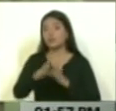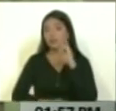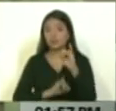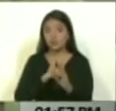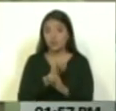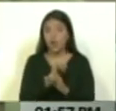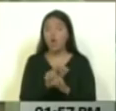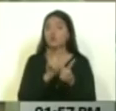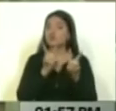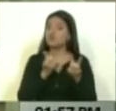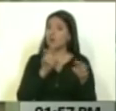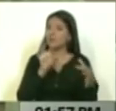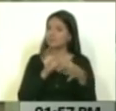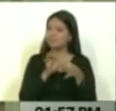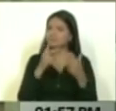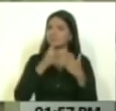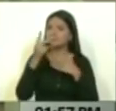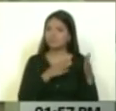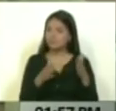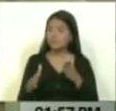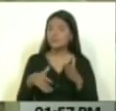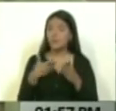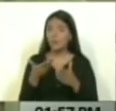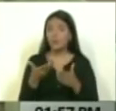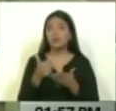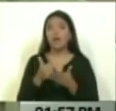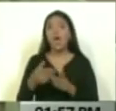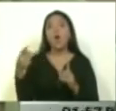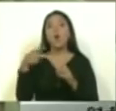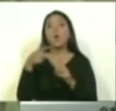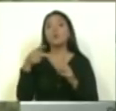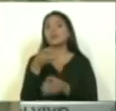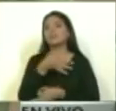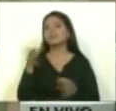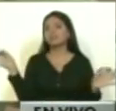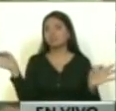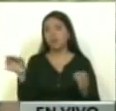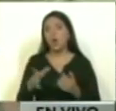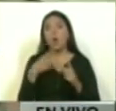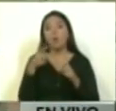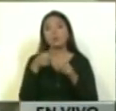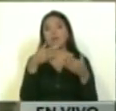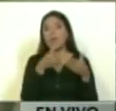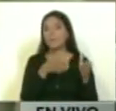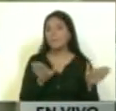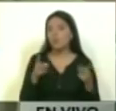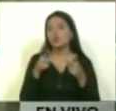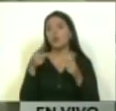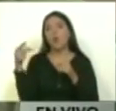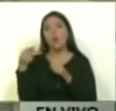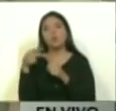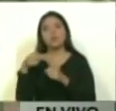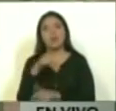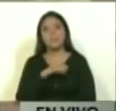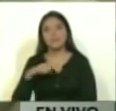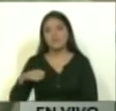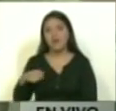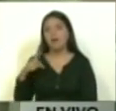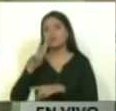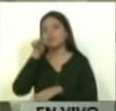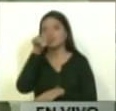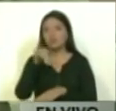nuevas asociaciones estratégicas para poner nuestros hoteles al máximo nivel, hoteles públicos, hoteles mixtos, hoteles privados, hoteles